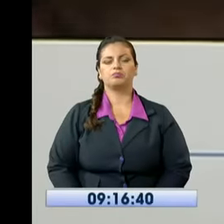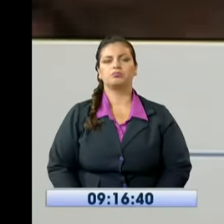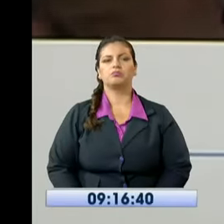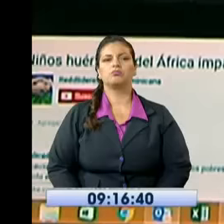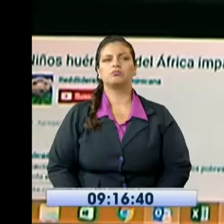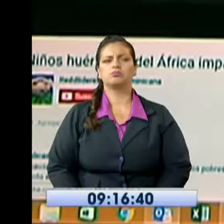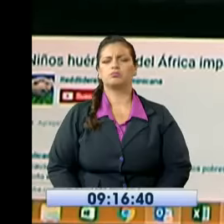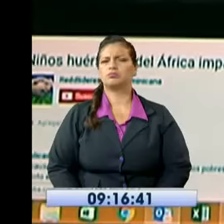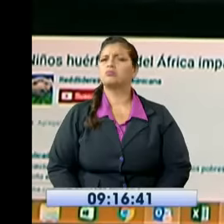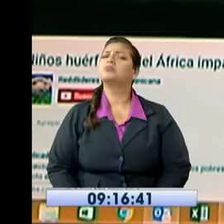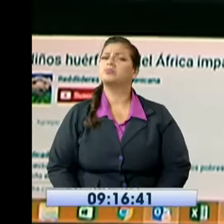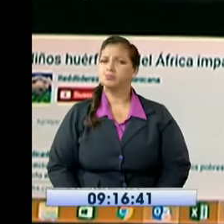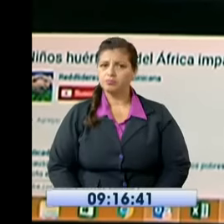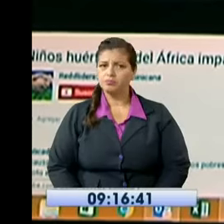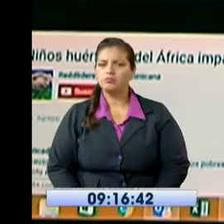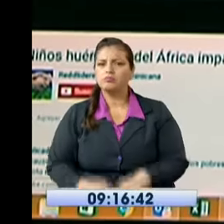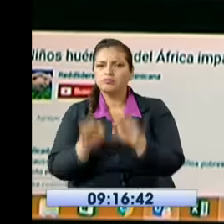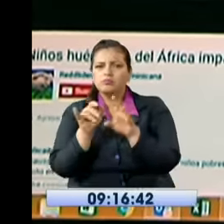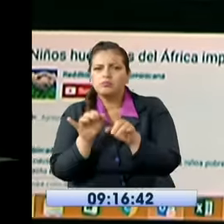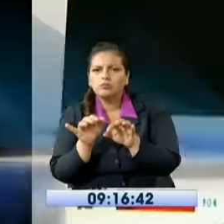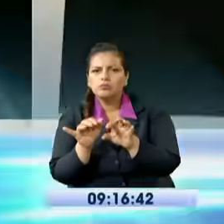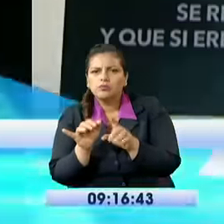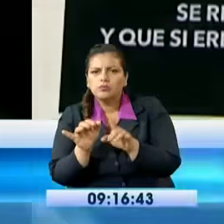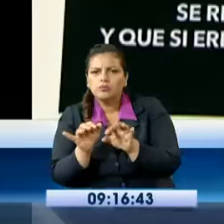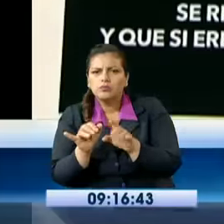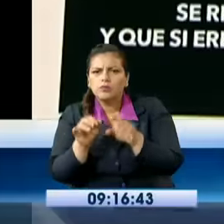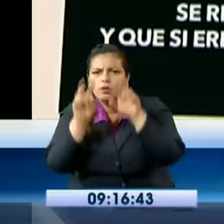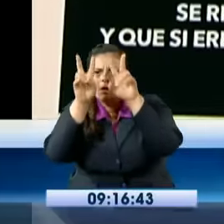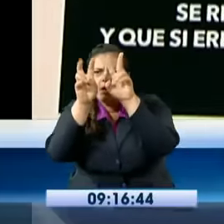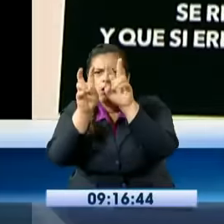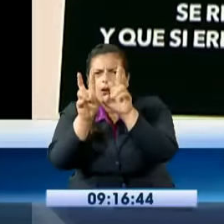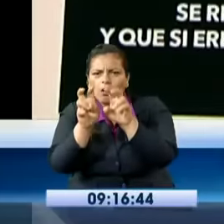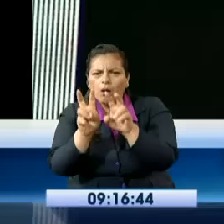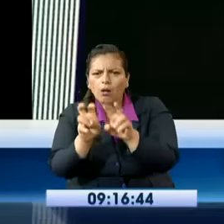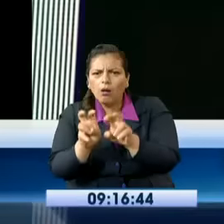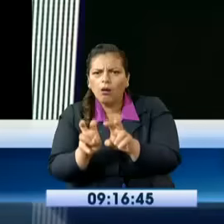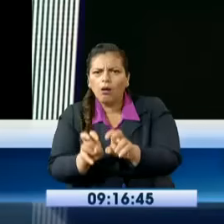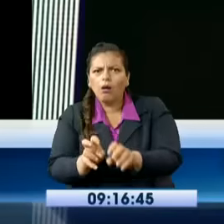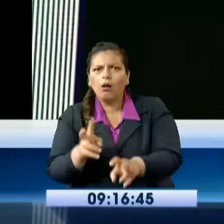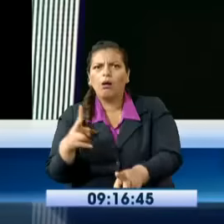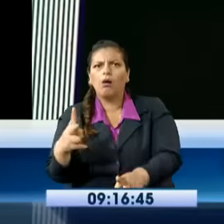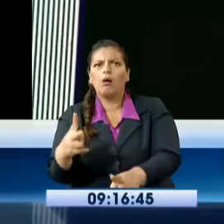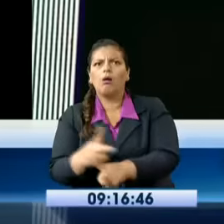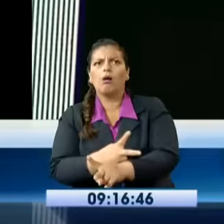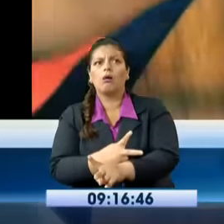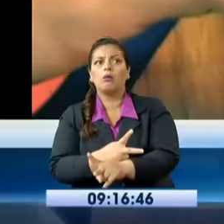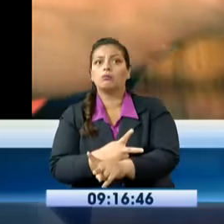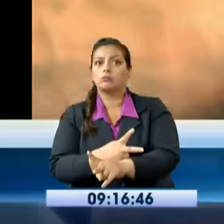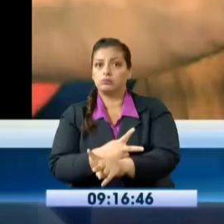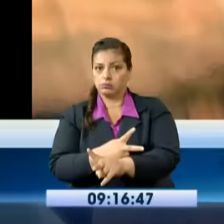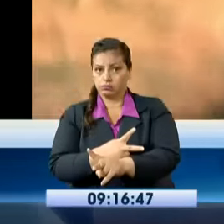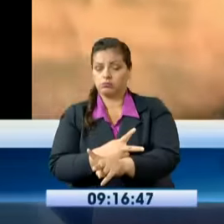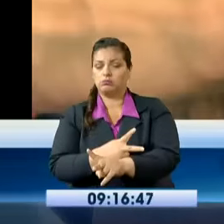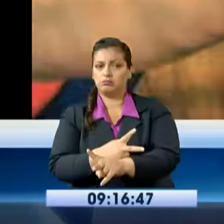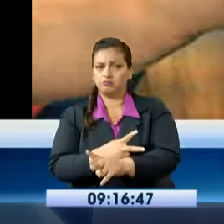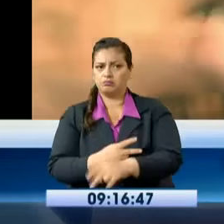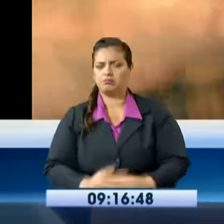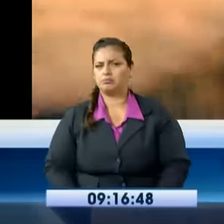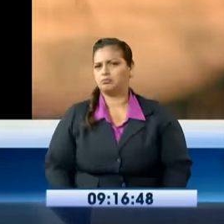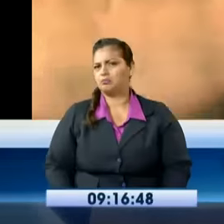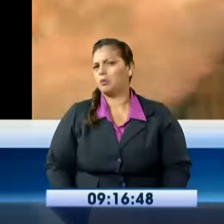Son innumerables los contenidos peligrosos o no aptos para niños que se pueden encontrar en internet. A través de